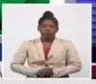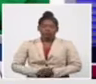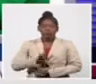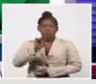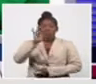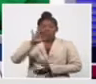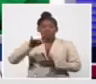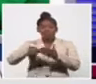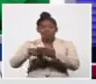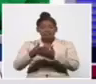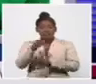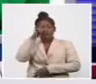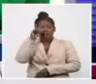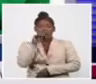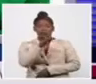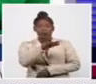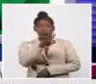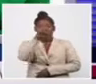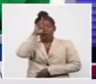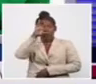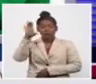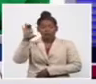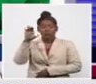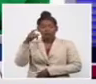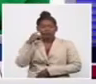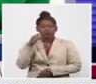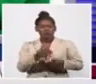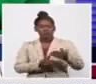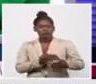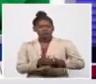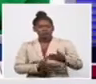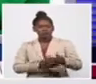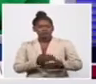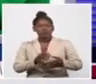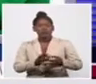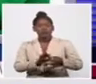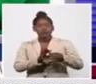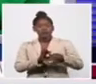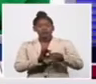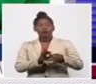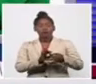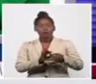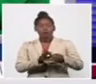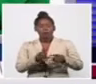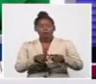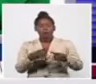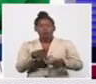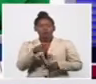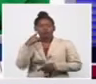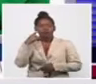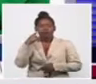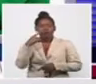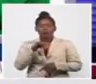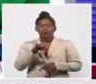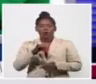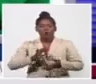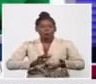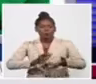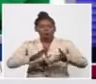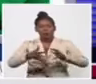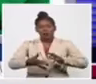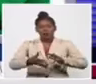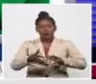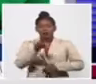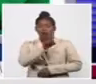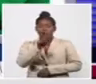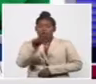ingresado por las manifestaciones que presentó y por la severidad del cuadro clínico, pues estuvo 11